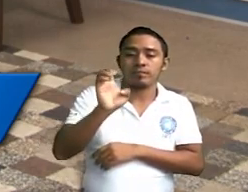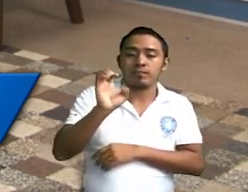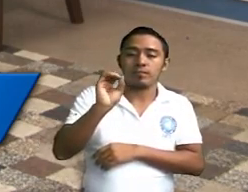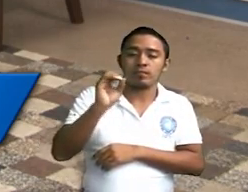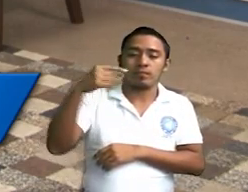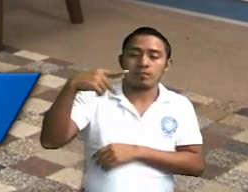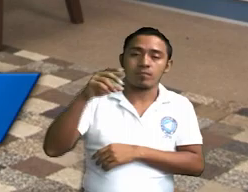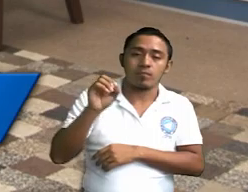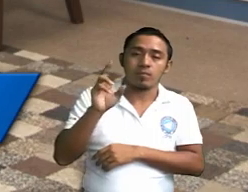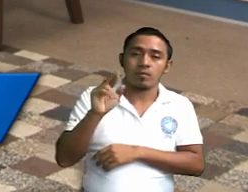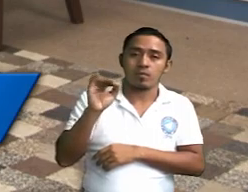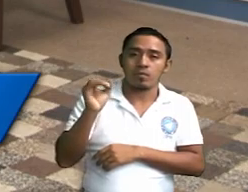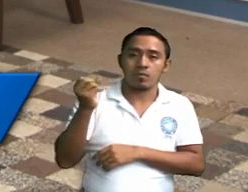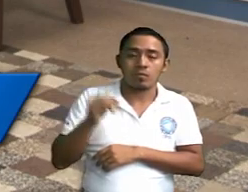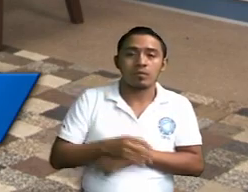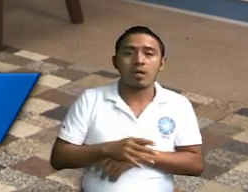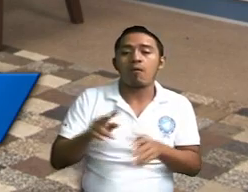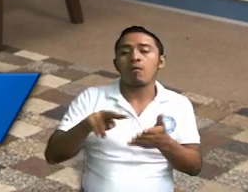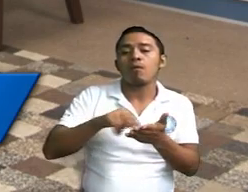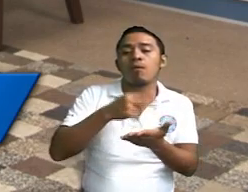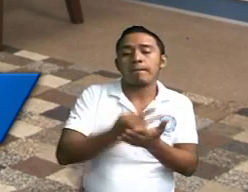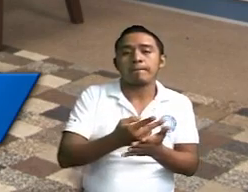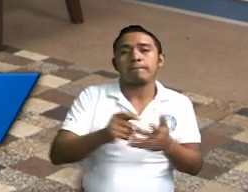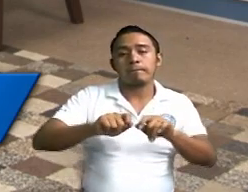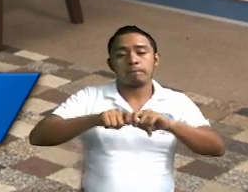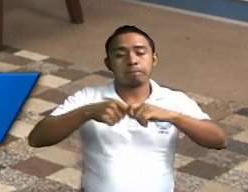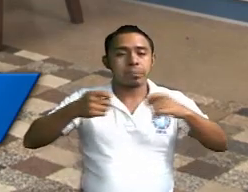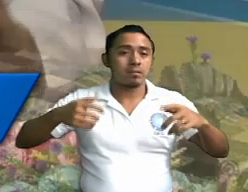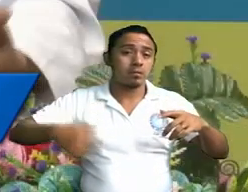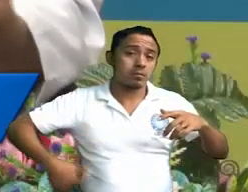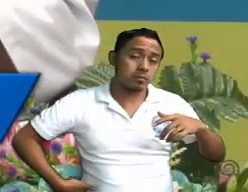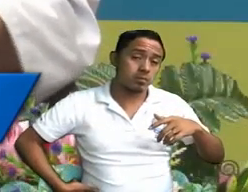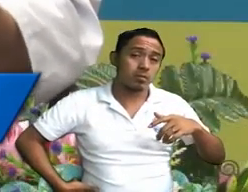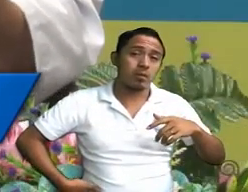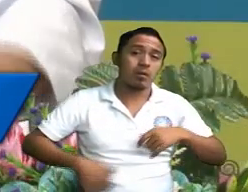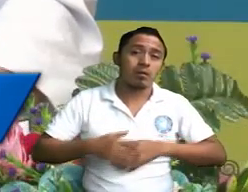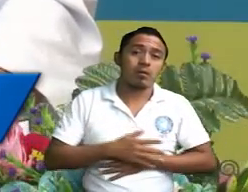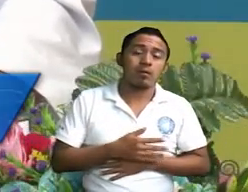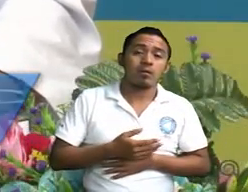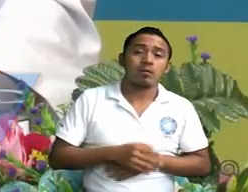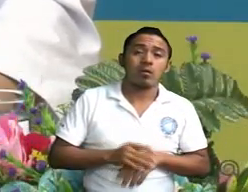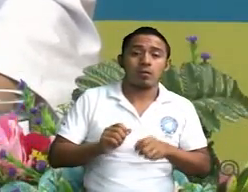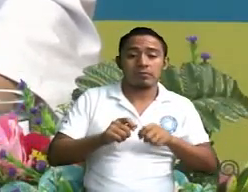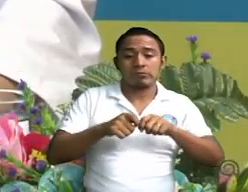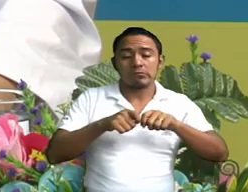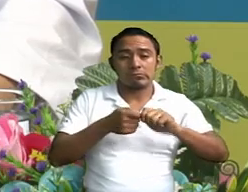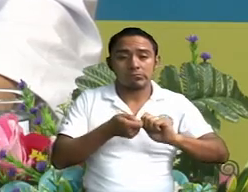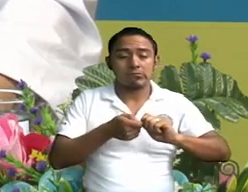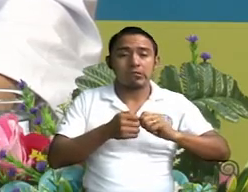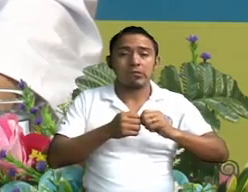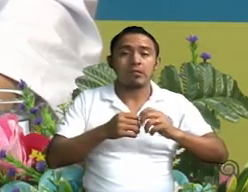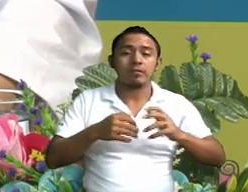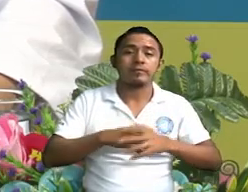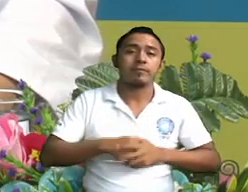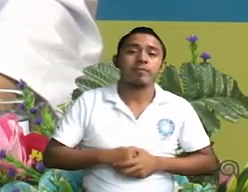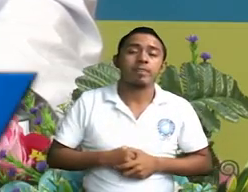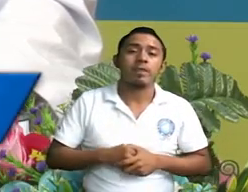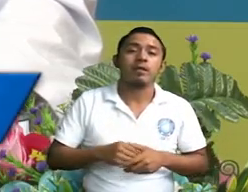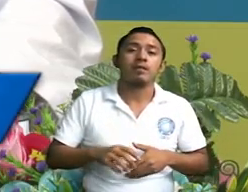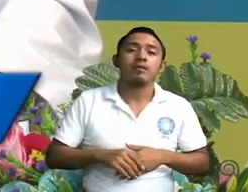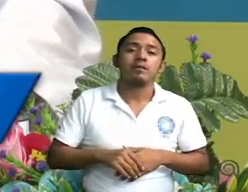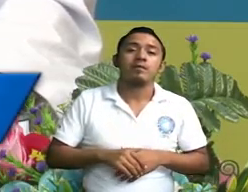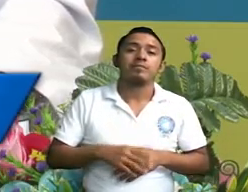trauma de menos intensidad. Ellos puedan sufrir alguna fractura o alguna luxación a nivel de la cadera. Dentro de también lo